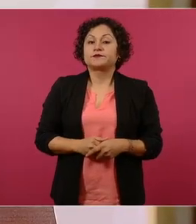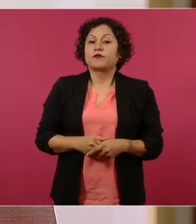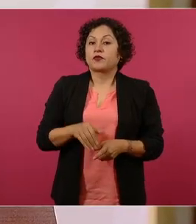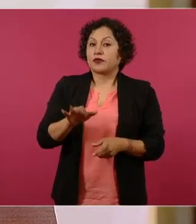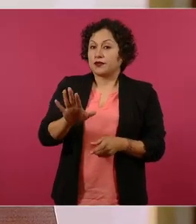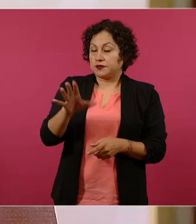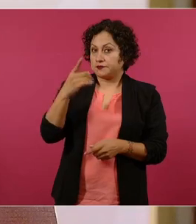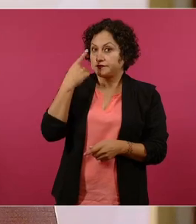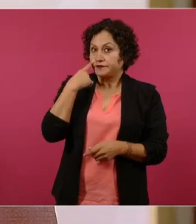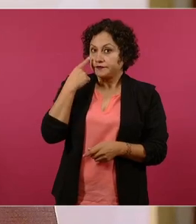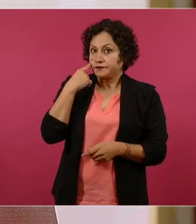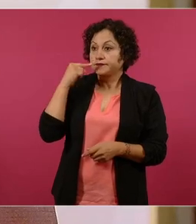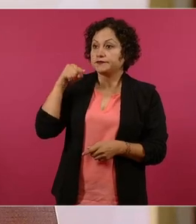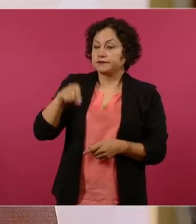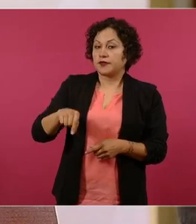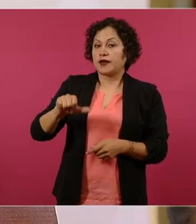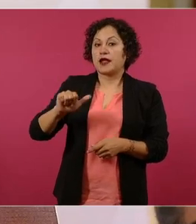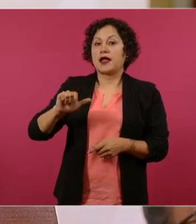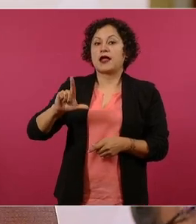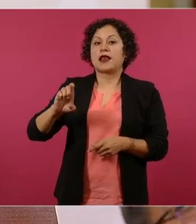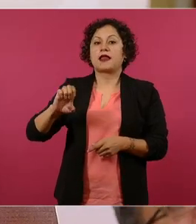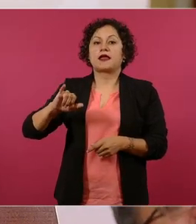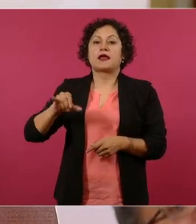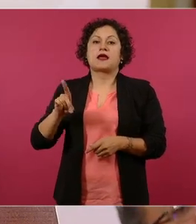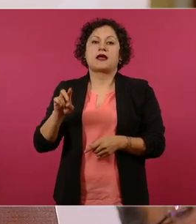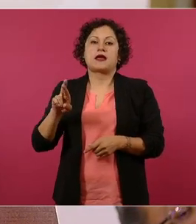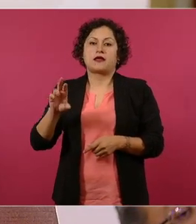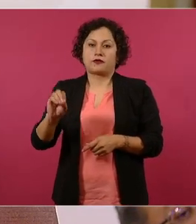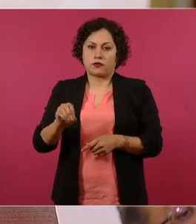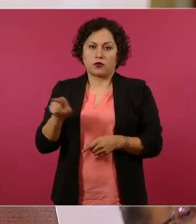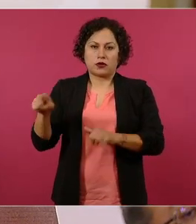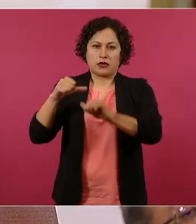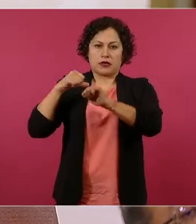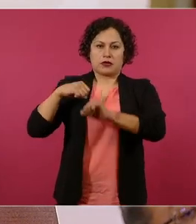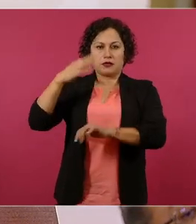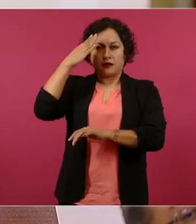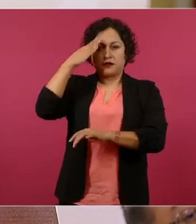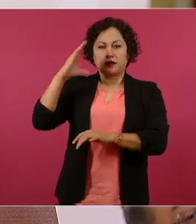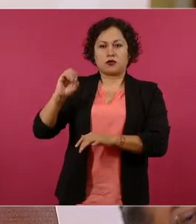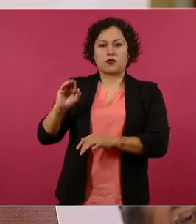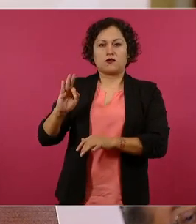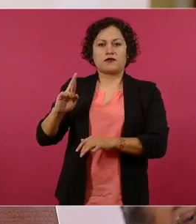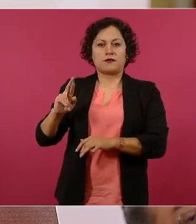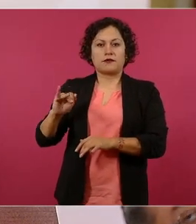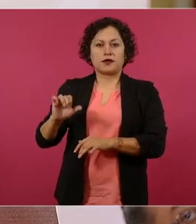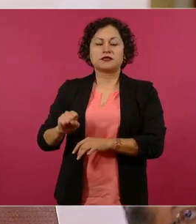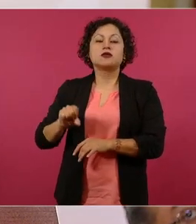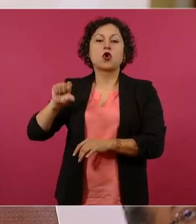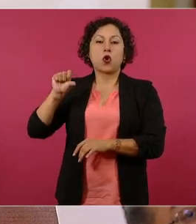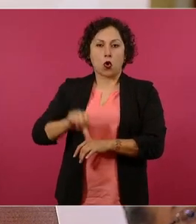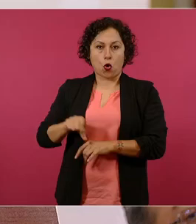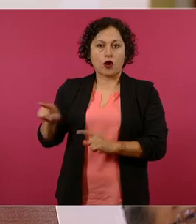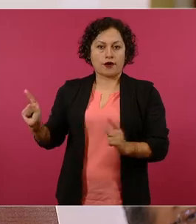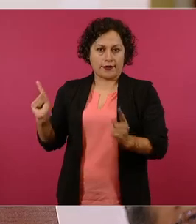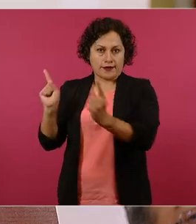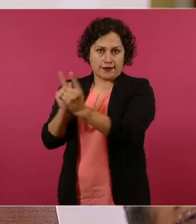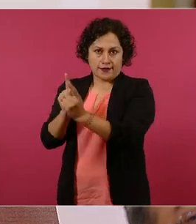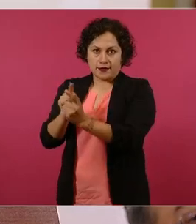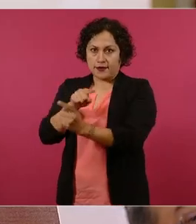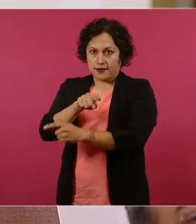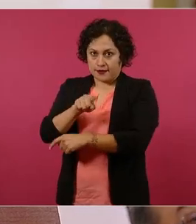Alejandro smarch el director de cofepris te va a atender hoy y hoy te van a dar una